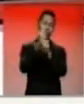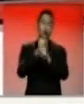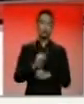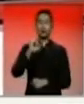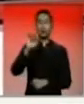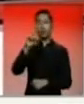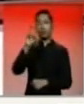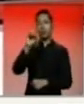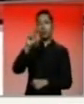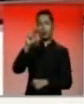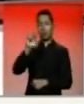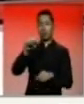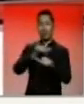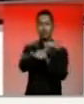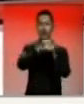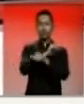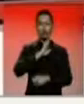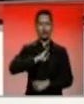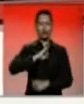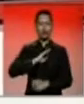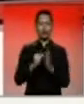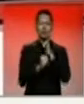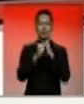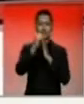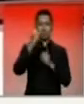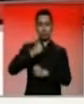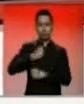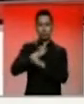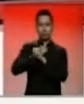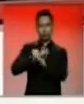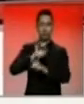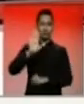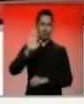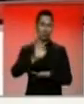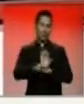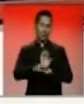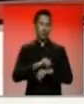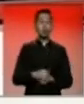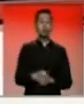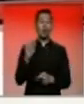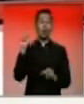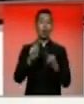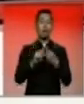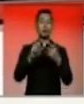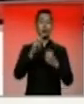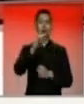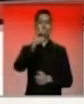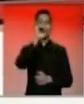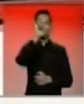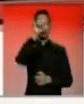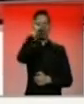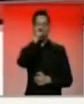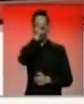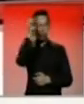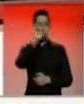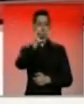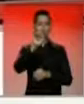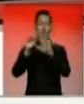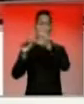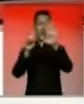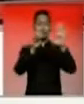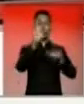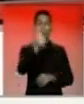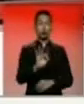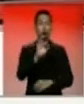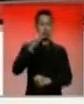Garnica, asesora técnica del Ministerio de Defensa Nacional del Ecuador. Hasta este fin de semana, el 67% de los militares de